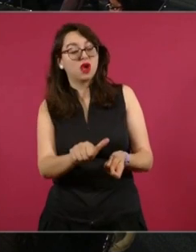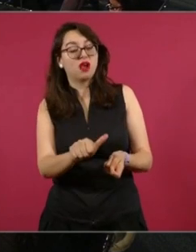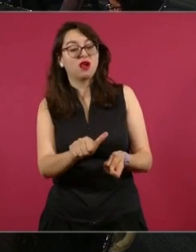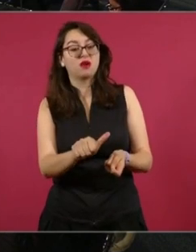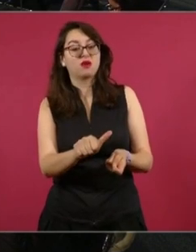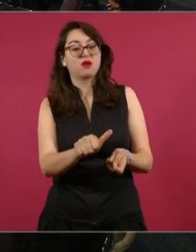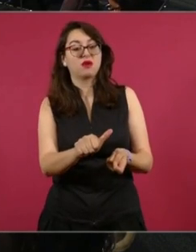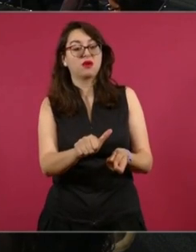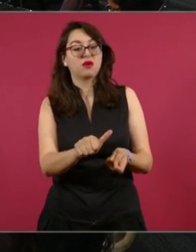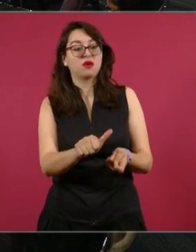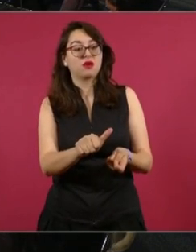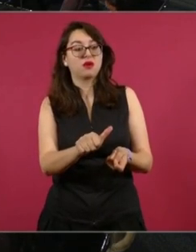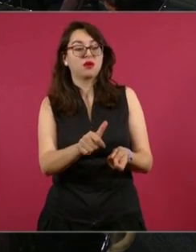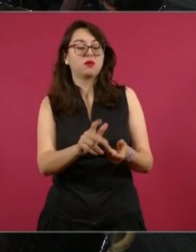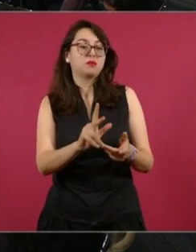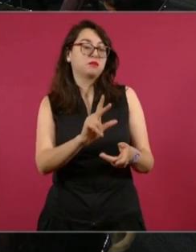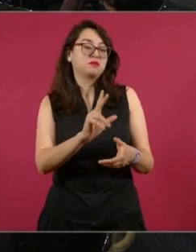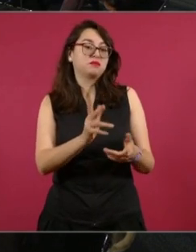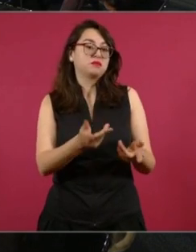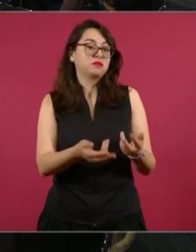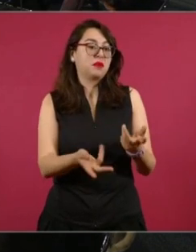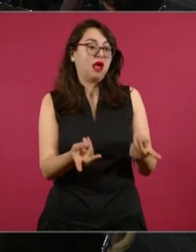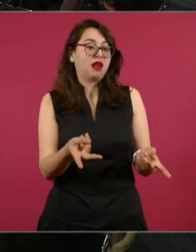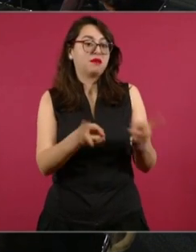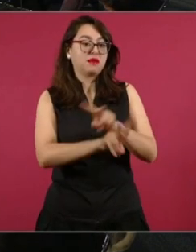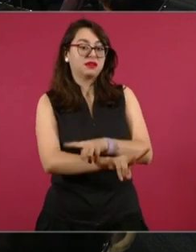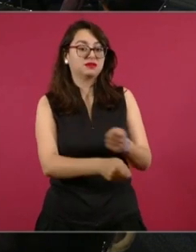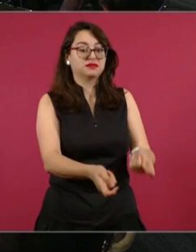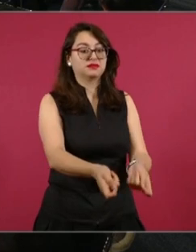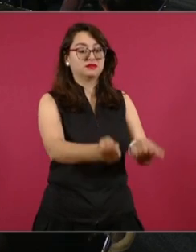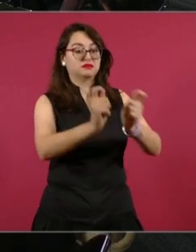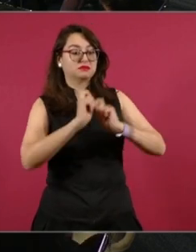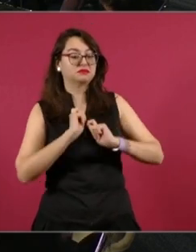estatistas se vuelven privatizadores.